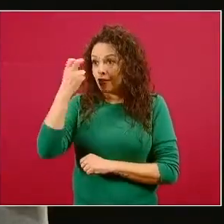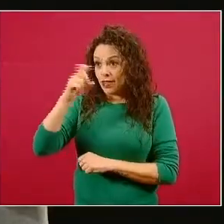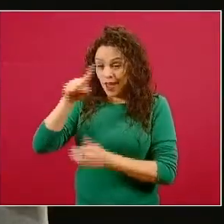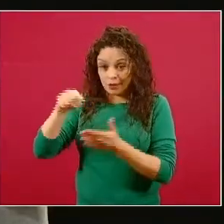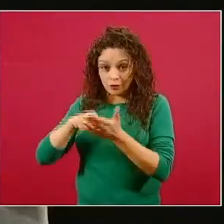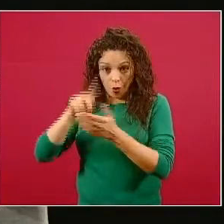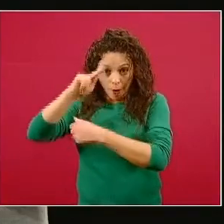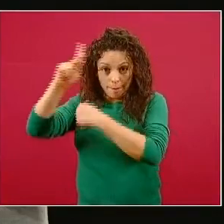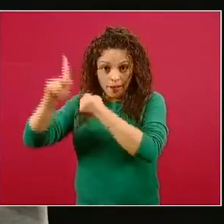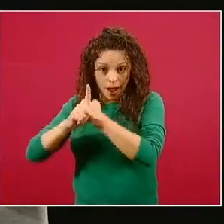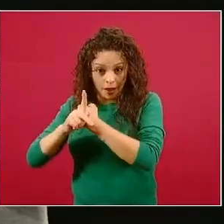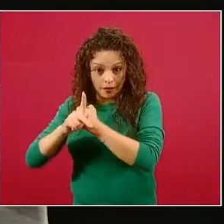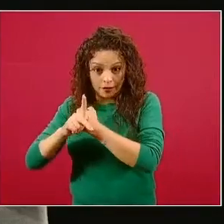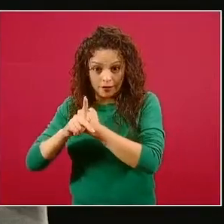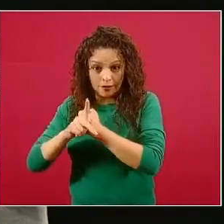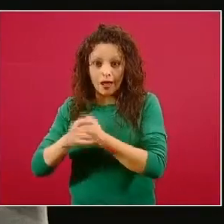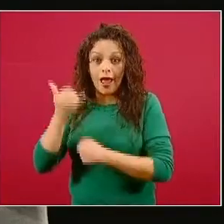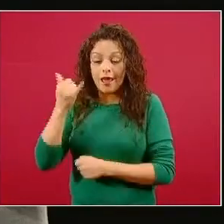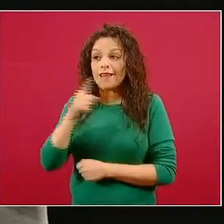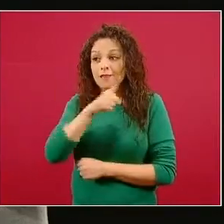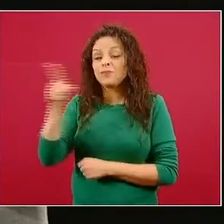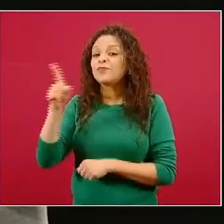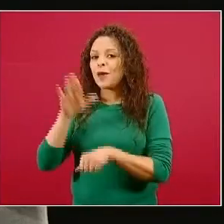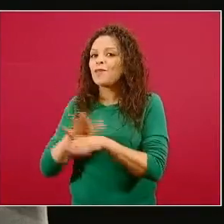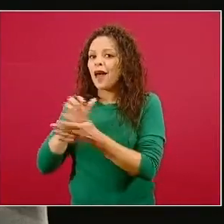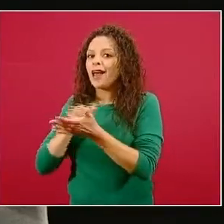por cierto varias son mujeres,